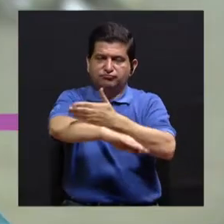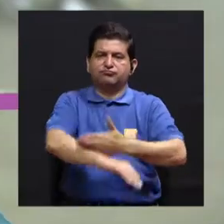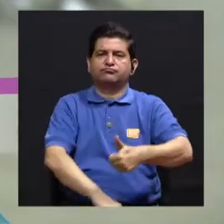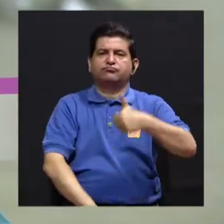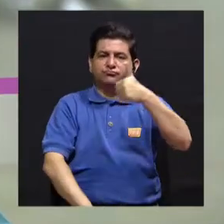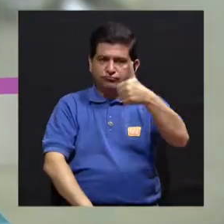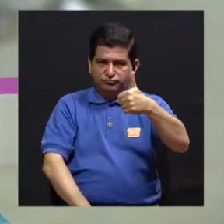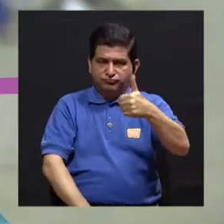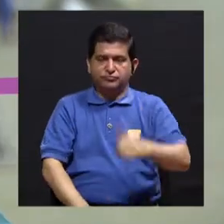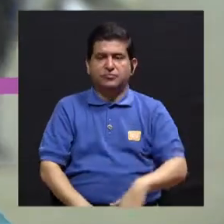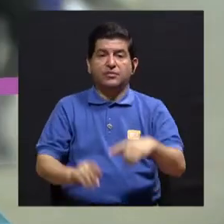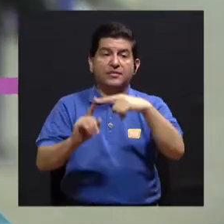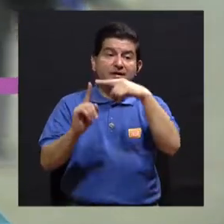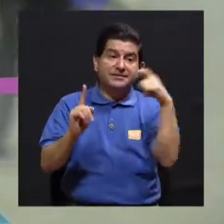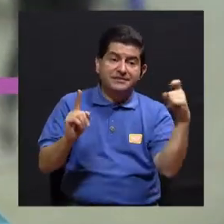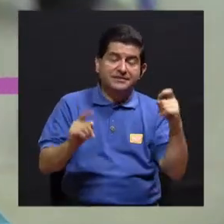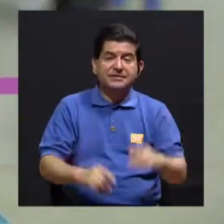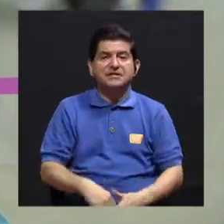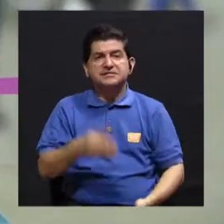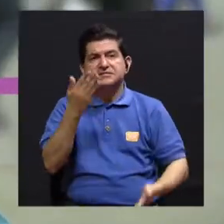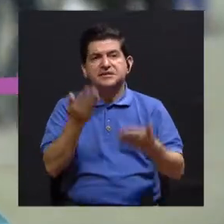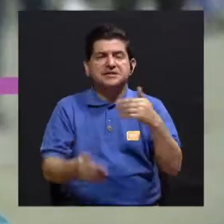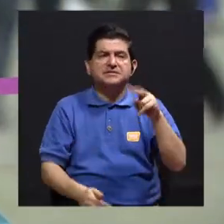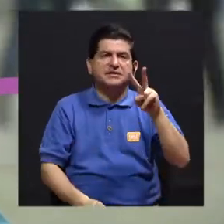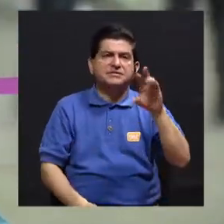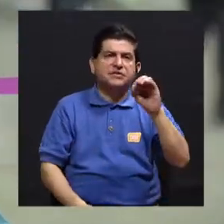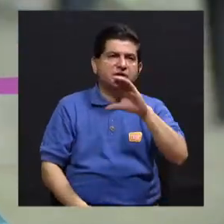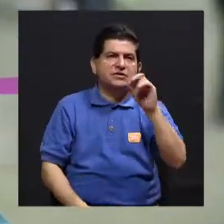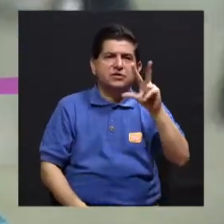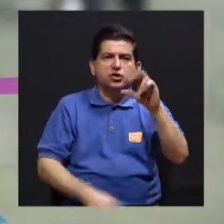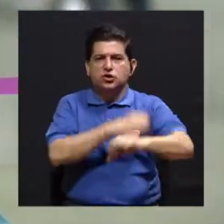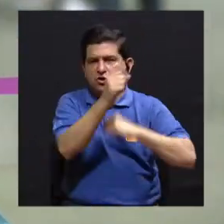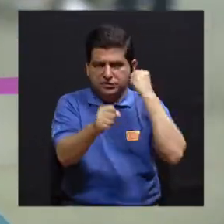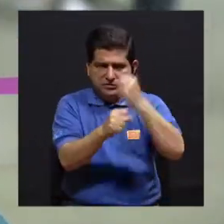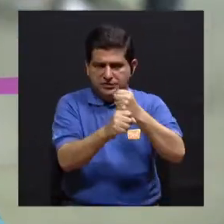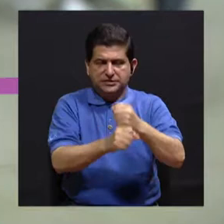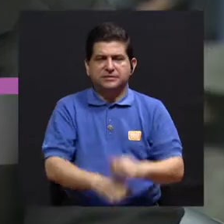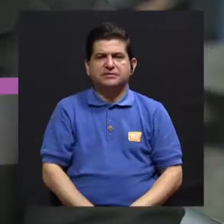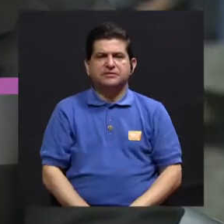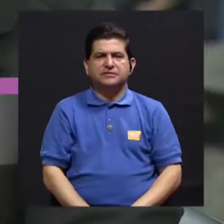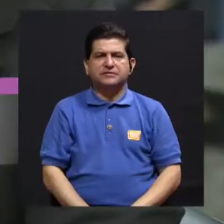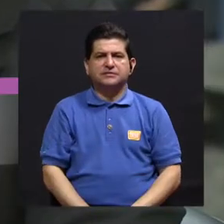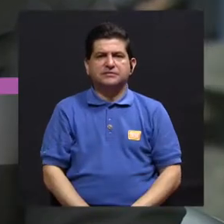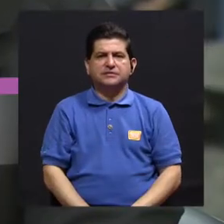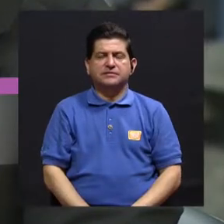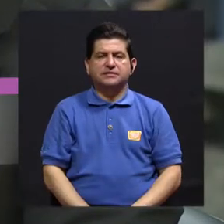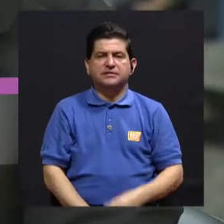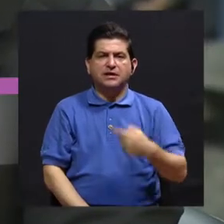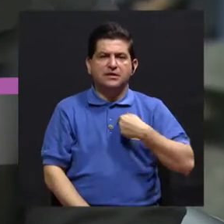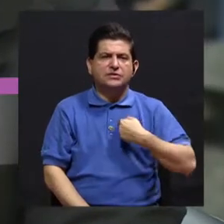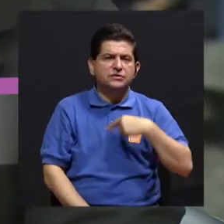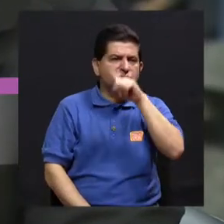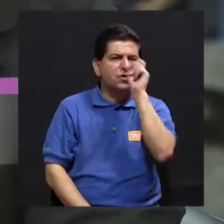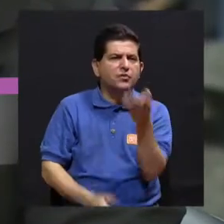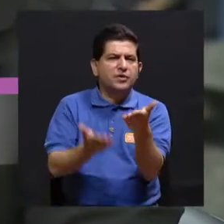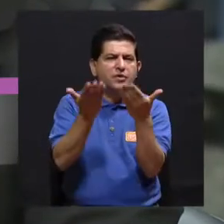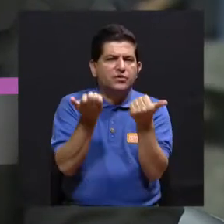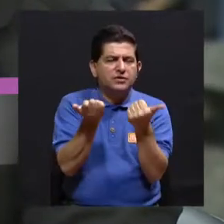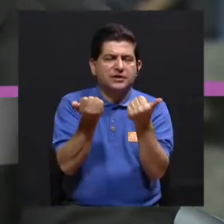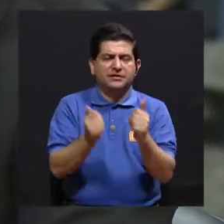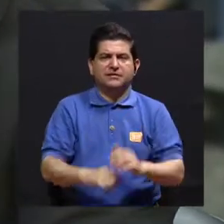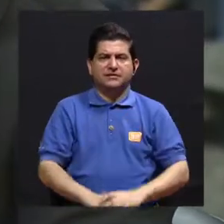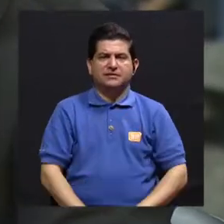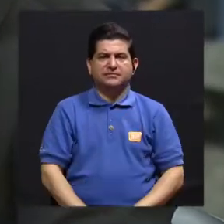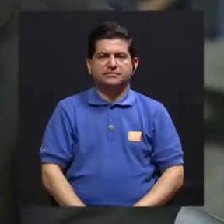bastante desde hace unos 20, 30 años más o menos. Sí, tal vez, doctor, en eso era lo que yo quería preguntarle. Es que